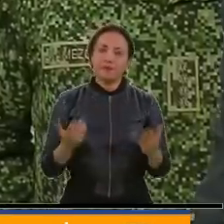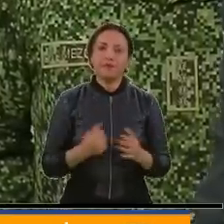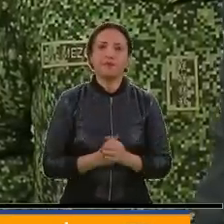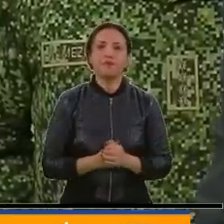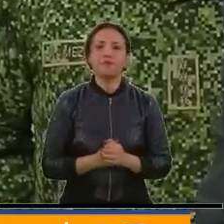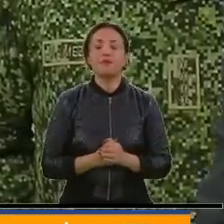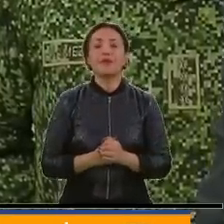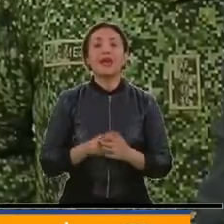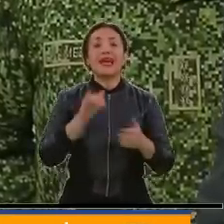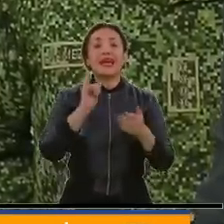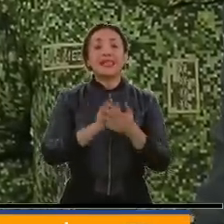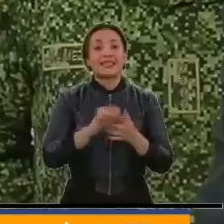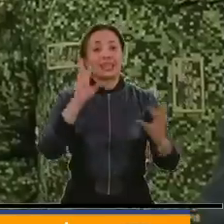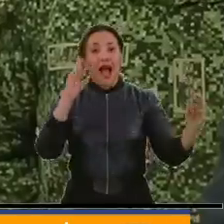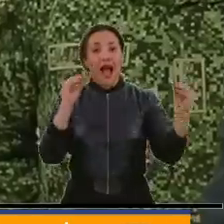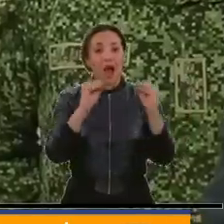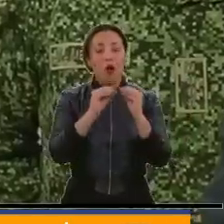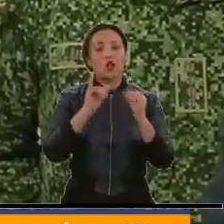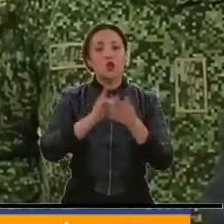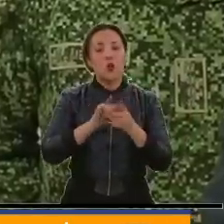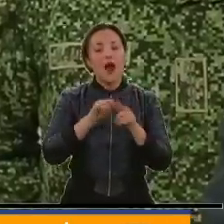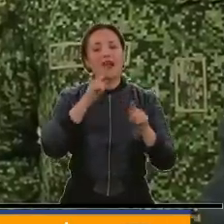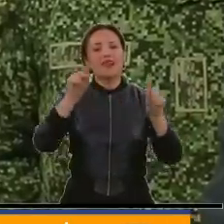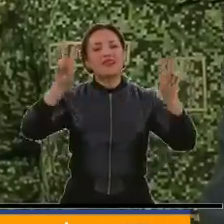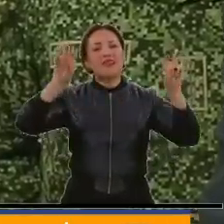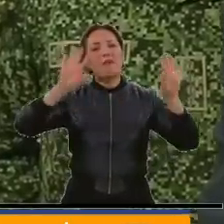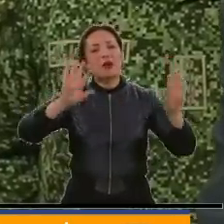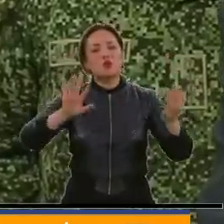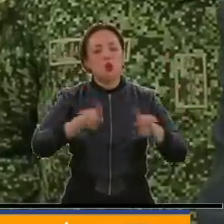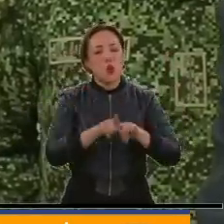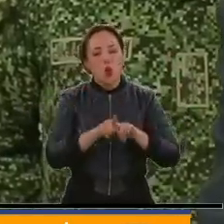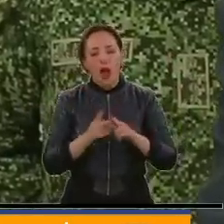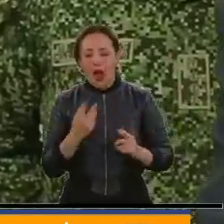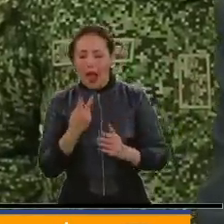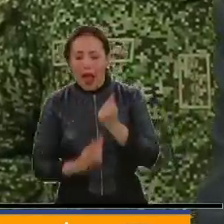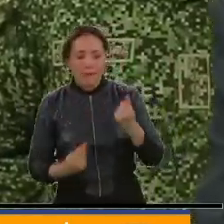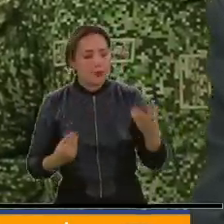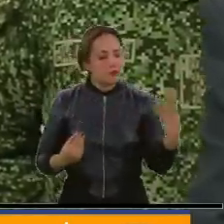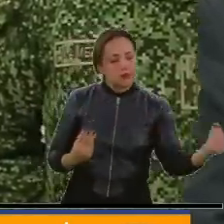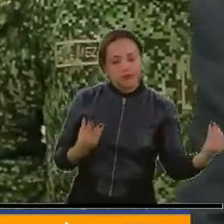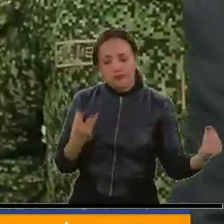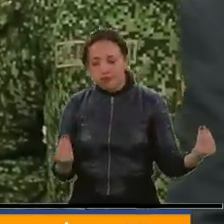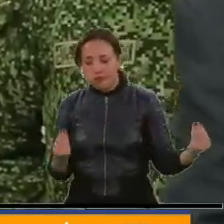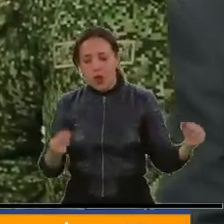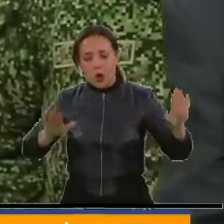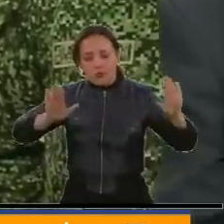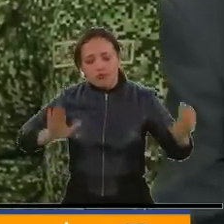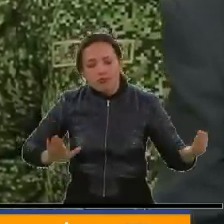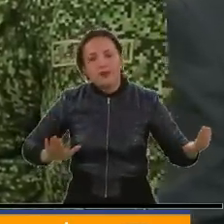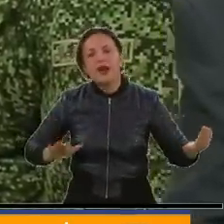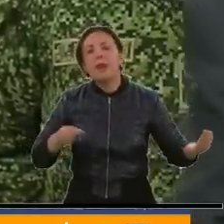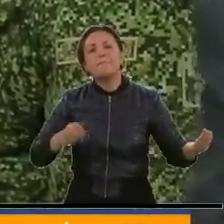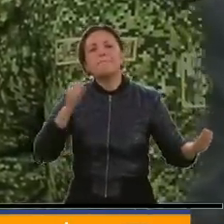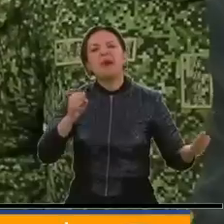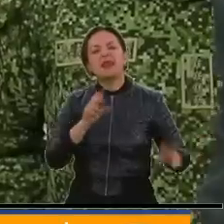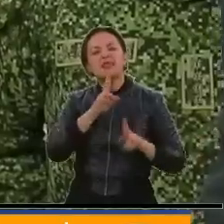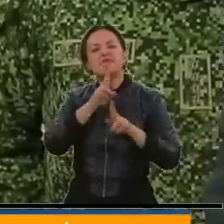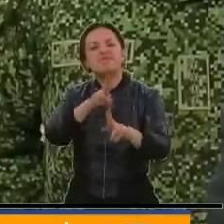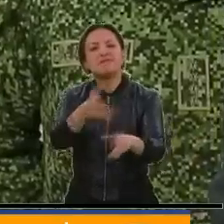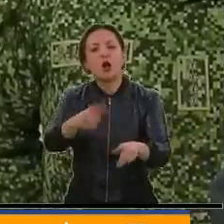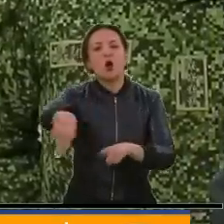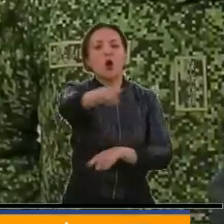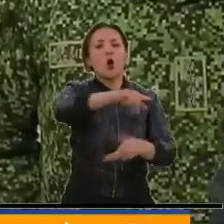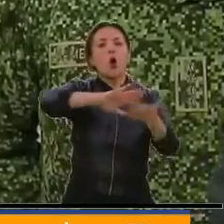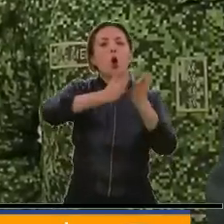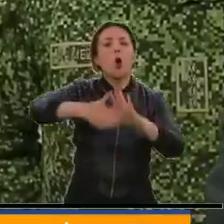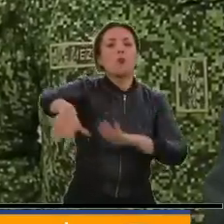El cese bilateral es una respuesta principalmente a las comunidades y organizaciones sociales que